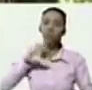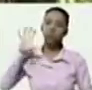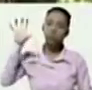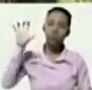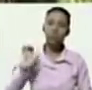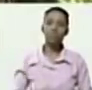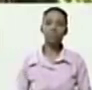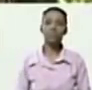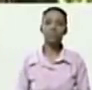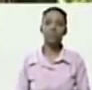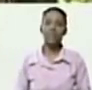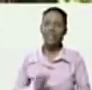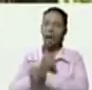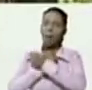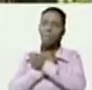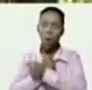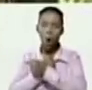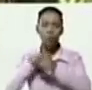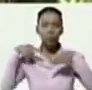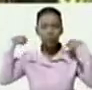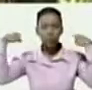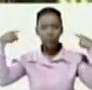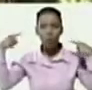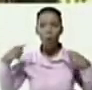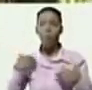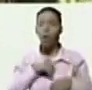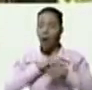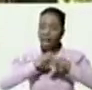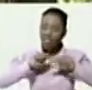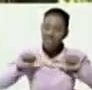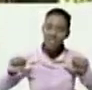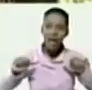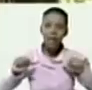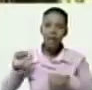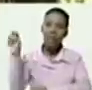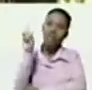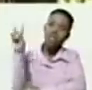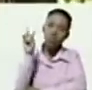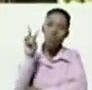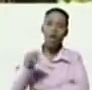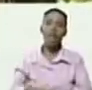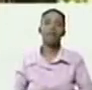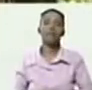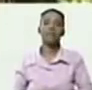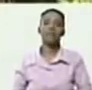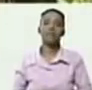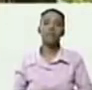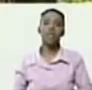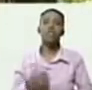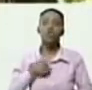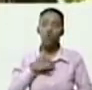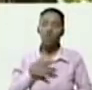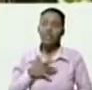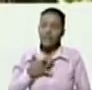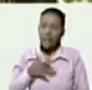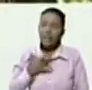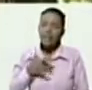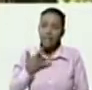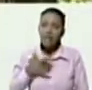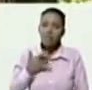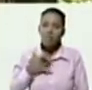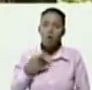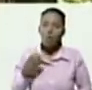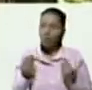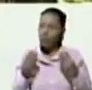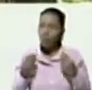de amor loco por nuestro suelo patrio. Y lo sentimos en el alma y en el corazón.